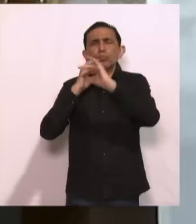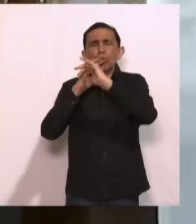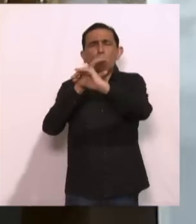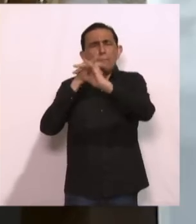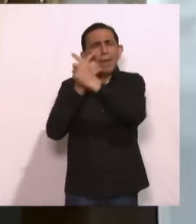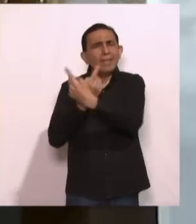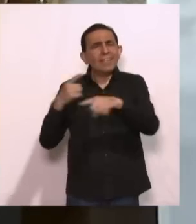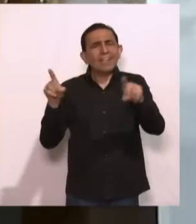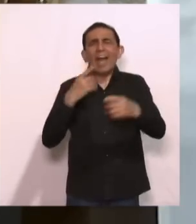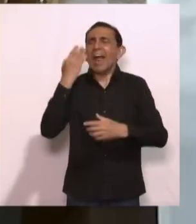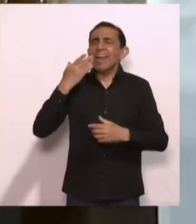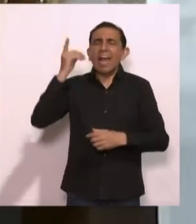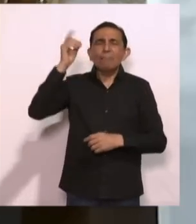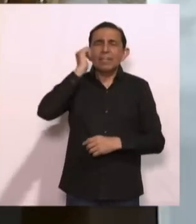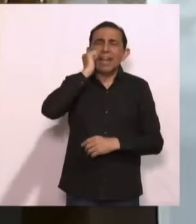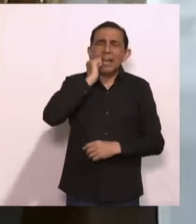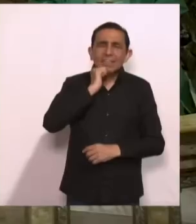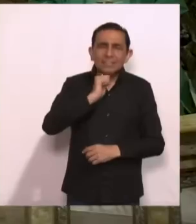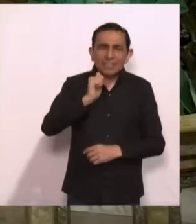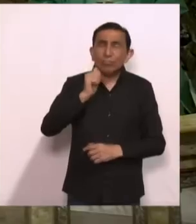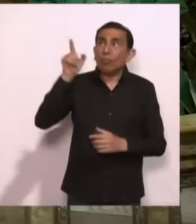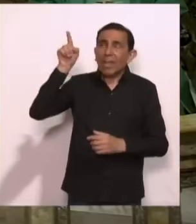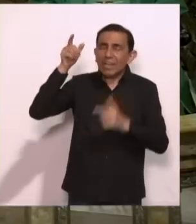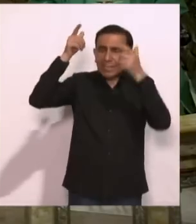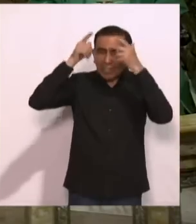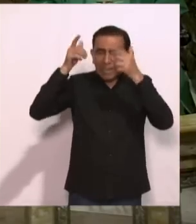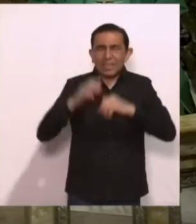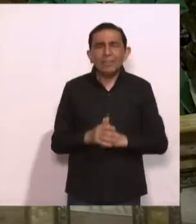trompeta, aclamen al Señor que es Rey.